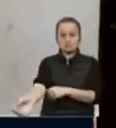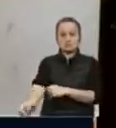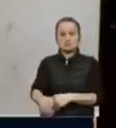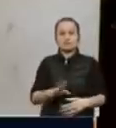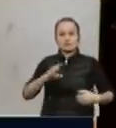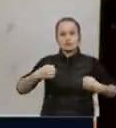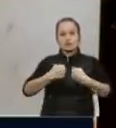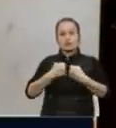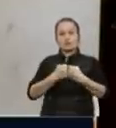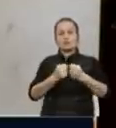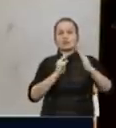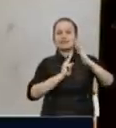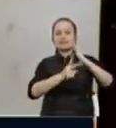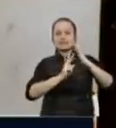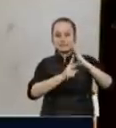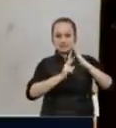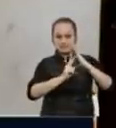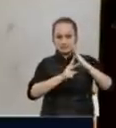Convenios con ICETEX.